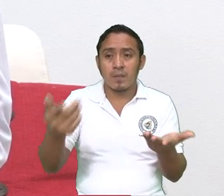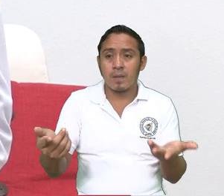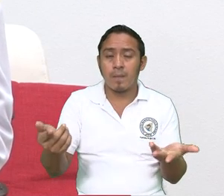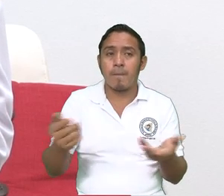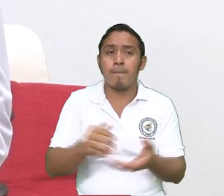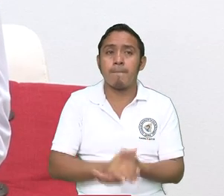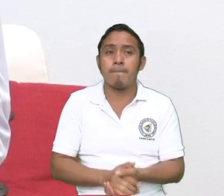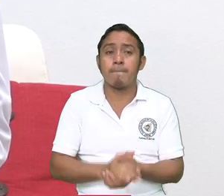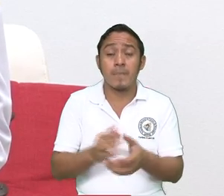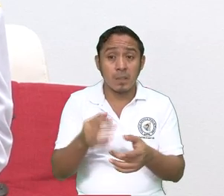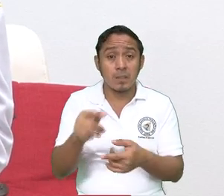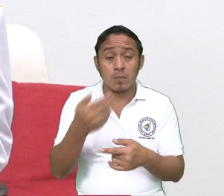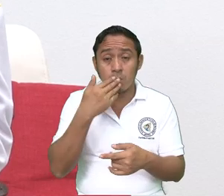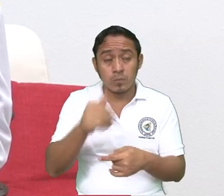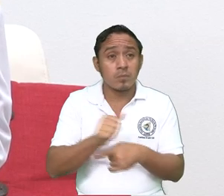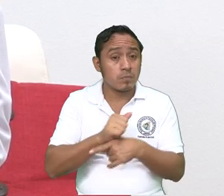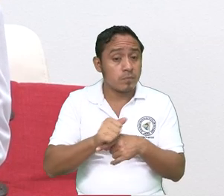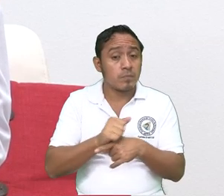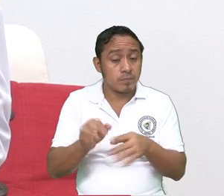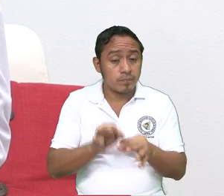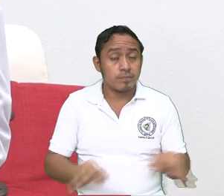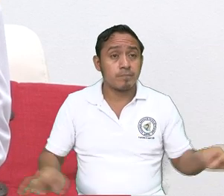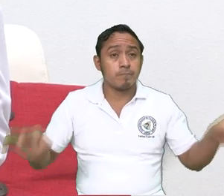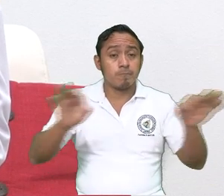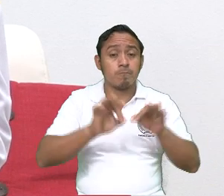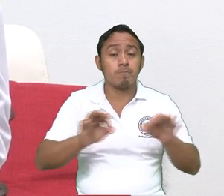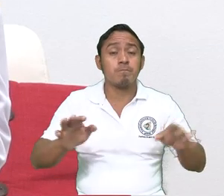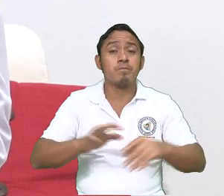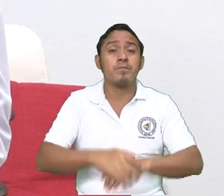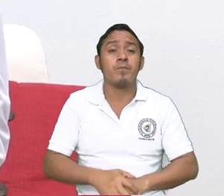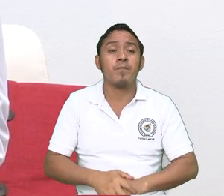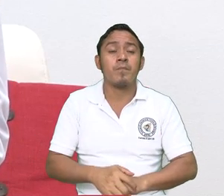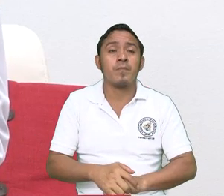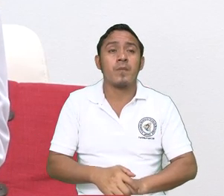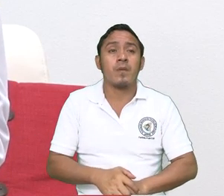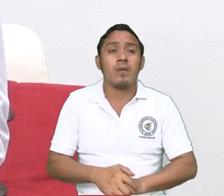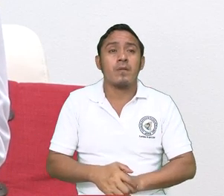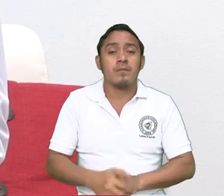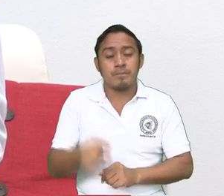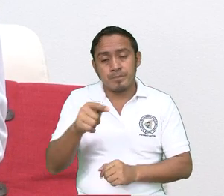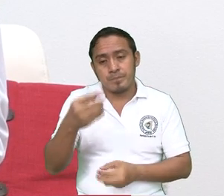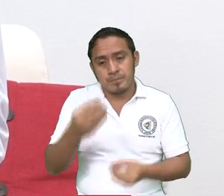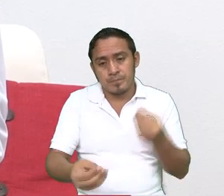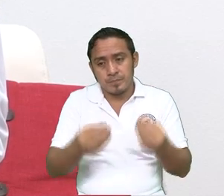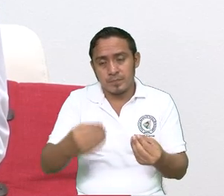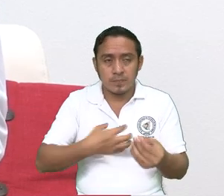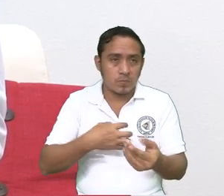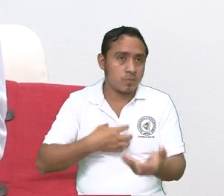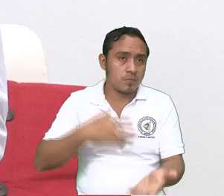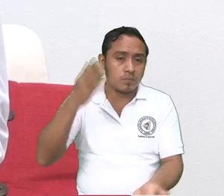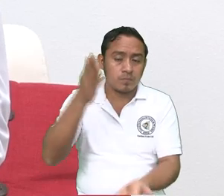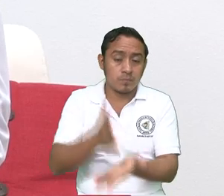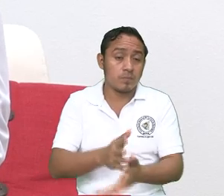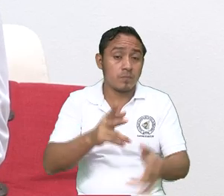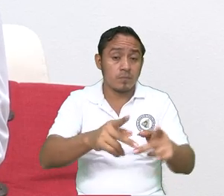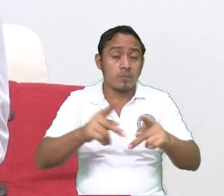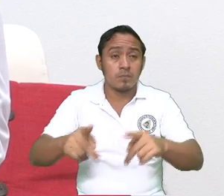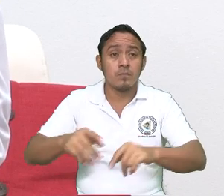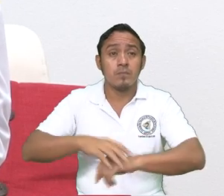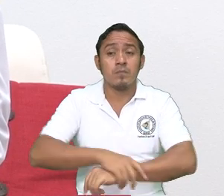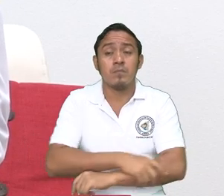importante entonces pero eso depende de la decisión de cada quien